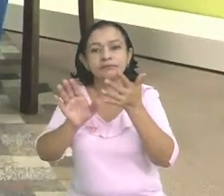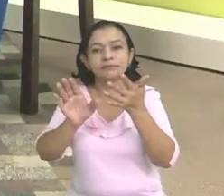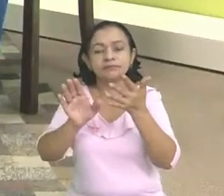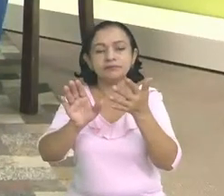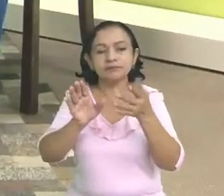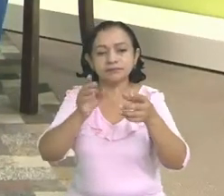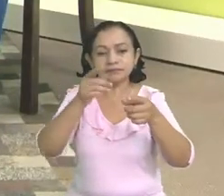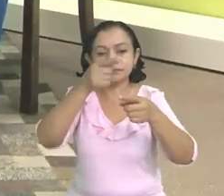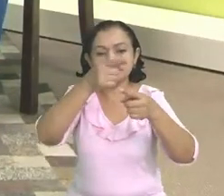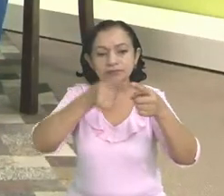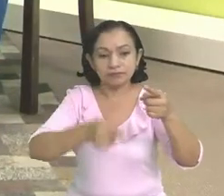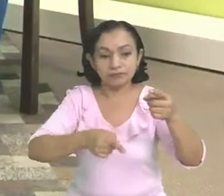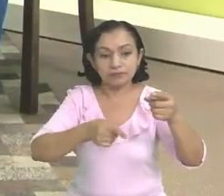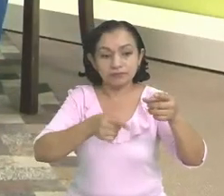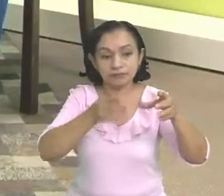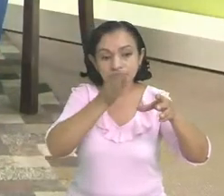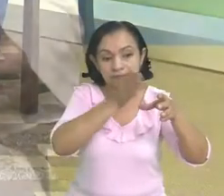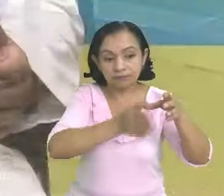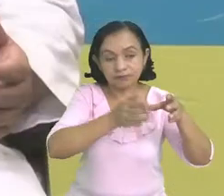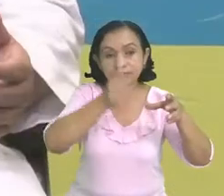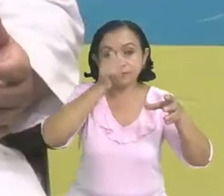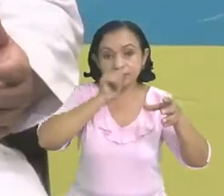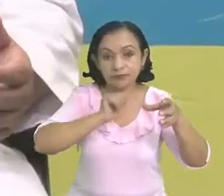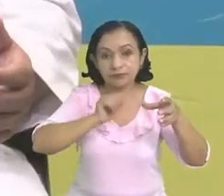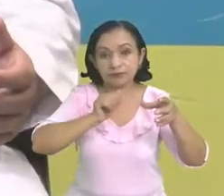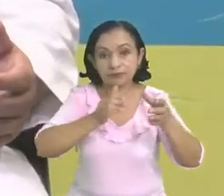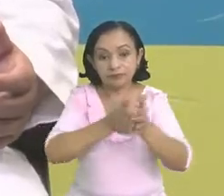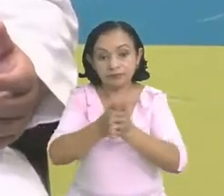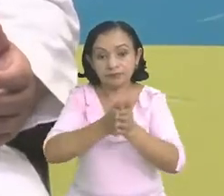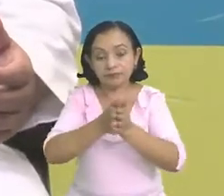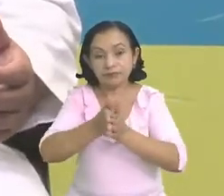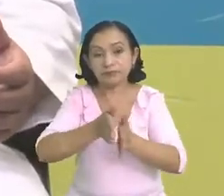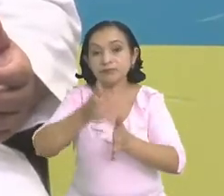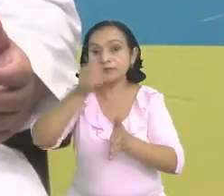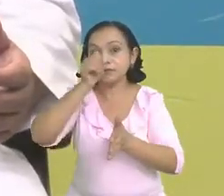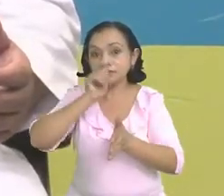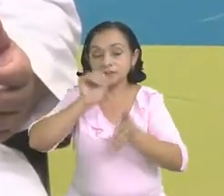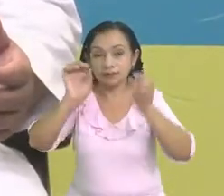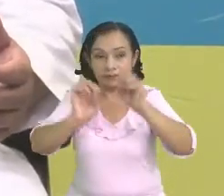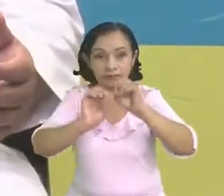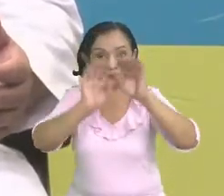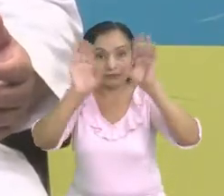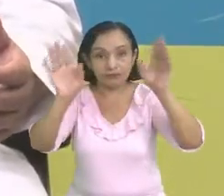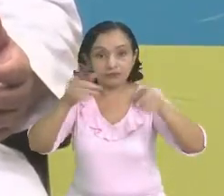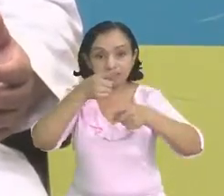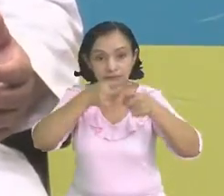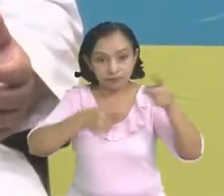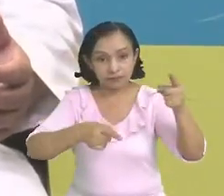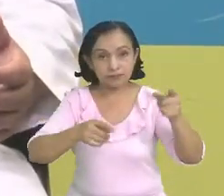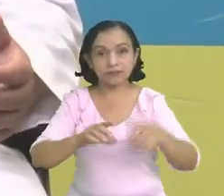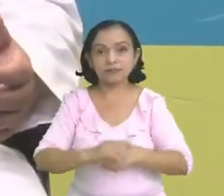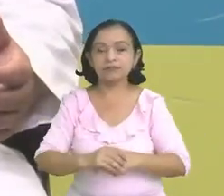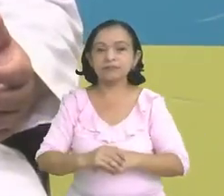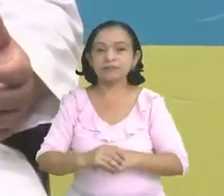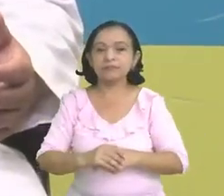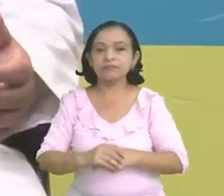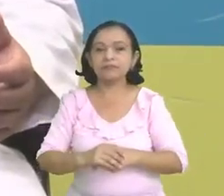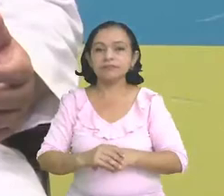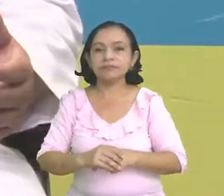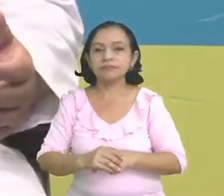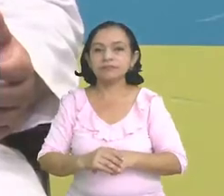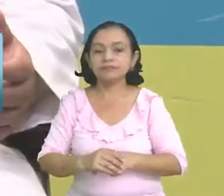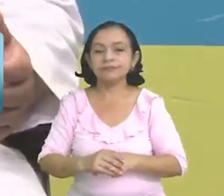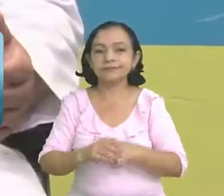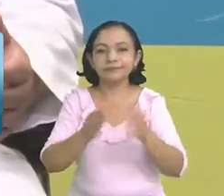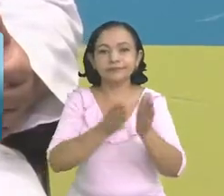comerse la mitad de una pitaya con bastante agua y lo tomas como merienda, la mitad de ese fruto. Pero ¿qué pasa si